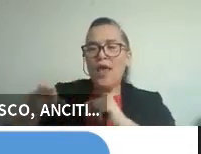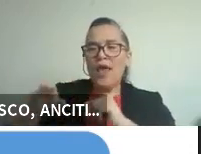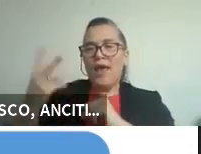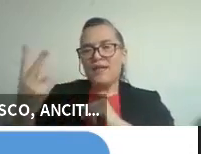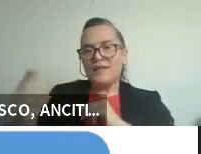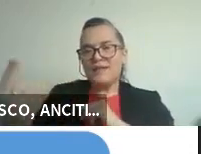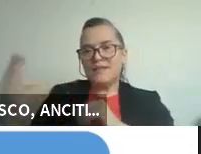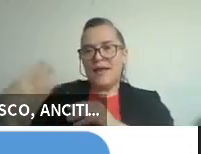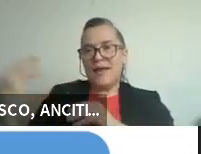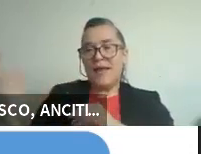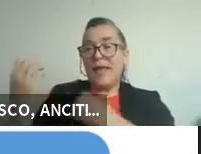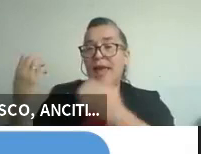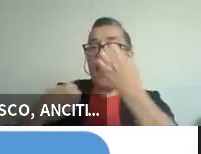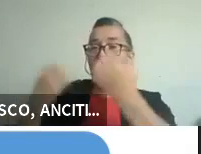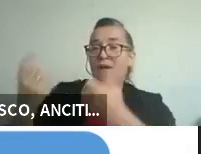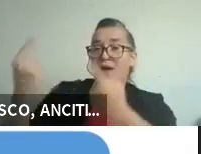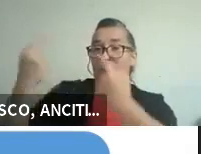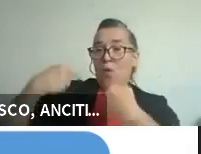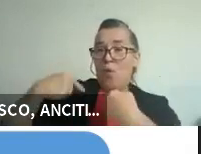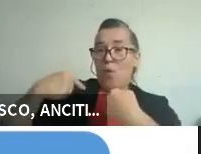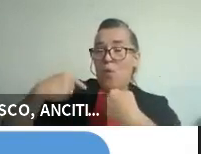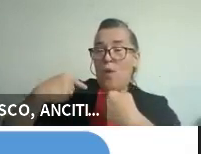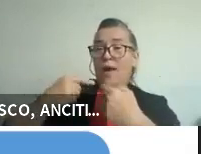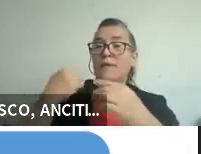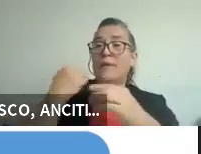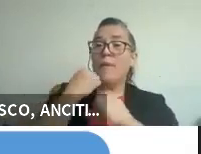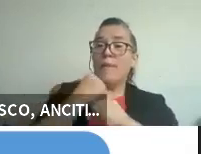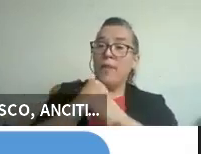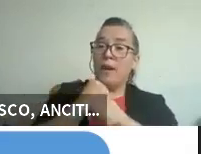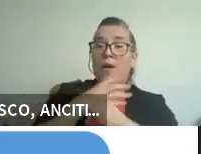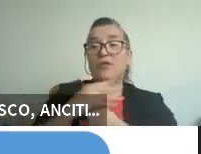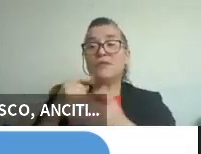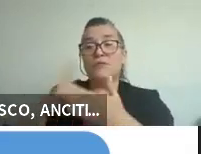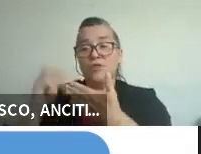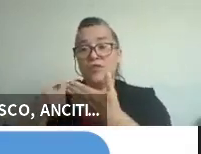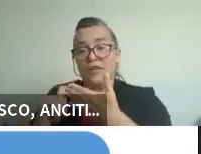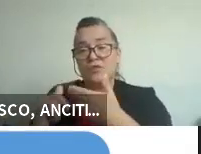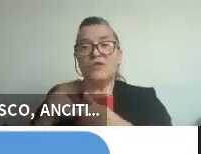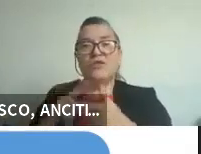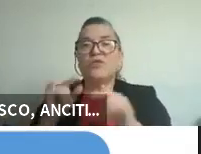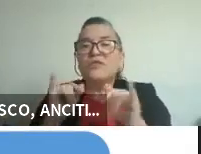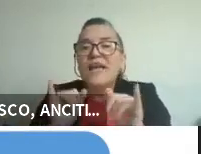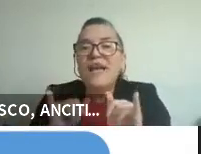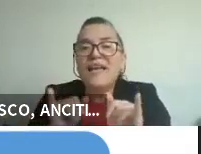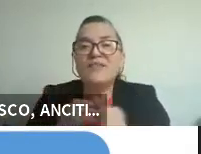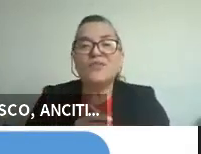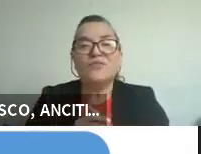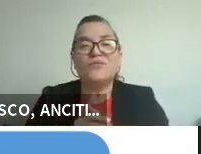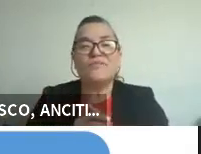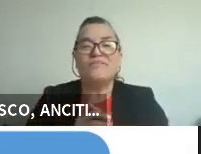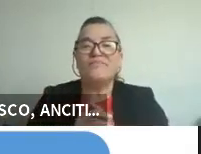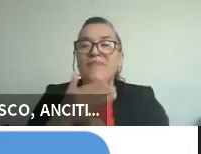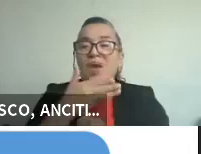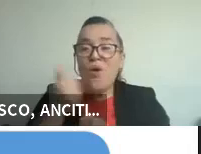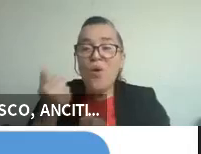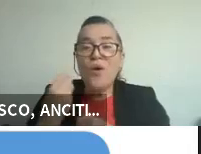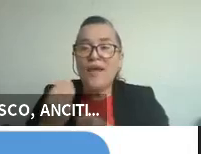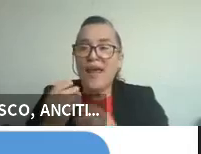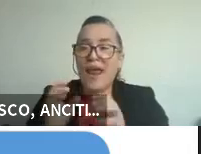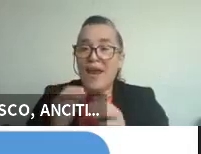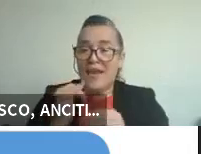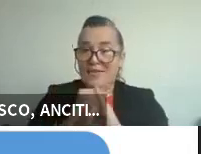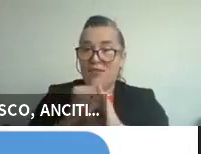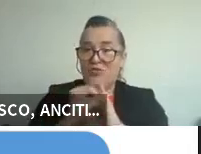que evalúan sus trabajos o sus proyectos por lo tanto debemos cada vez más consolidar a nuestras instituciones